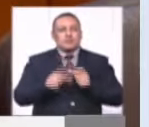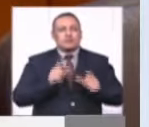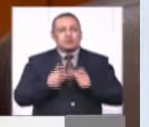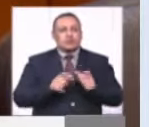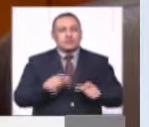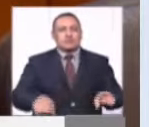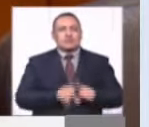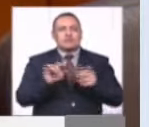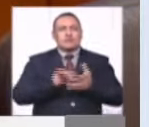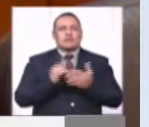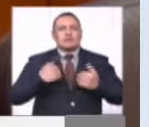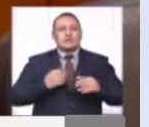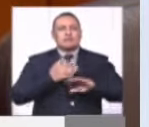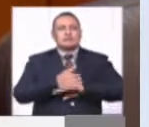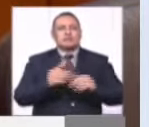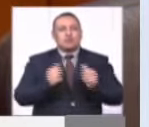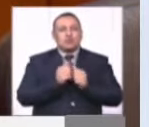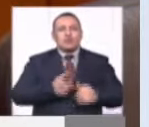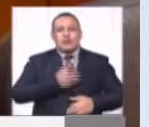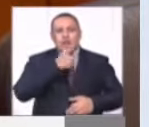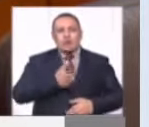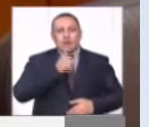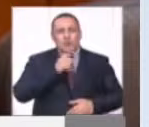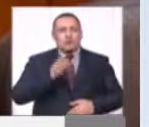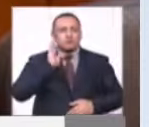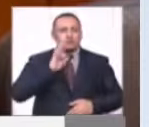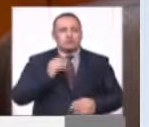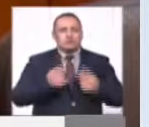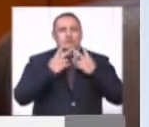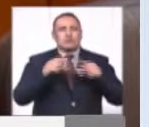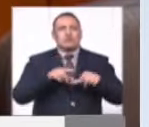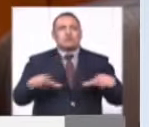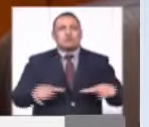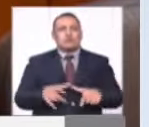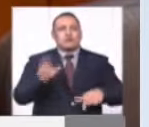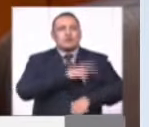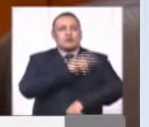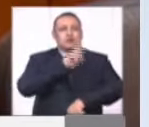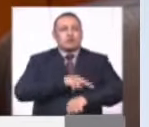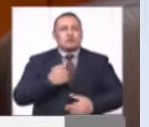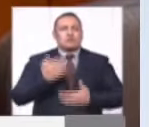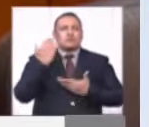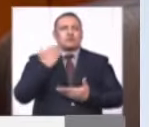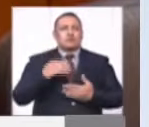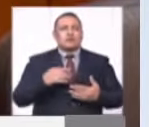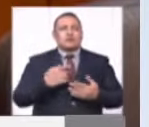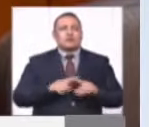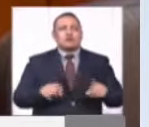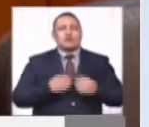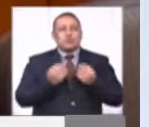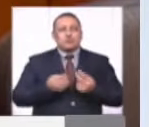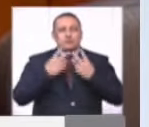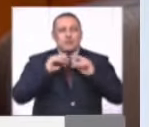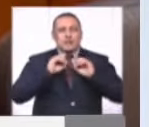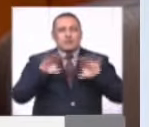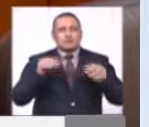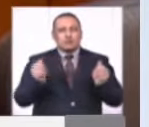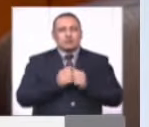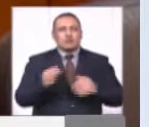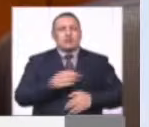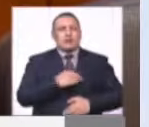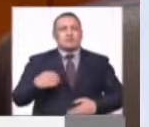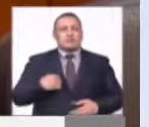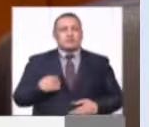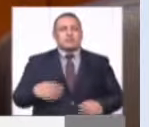ciudadanos tengan acceso al agua y al alcantarillado de nuestra región en Piura. Entonces hacemos un llamado aquí a la